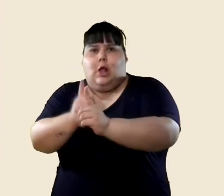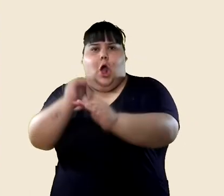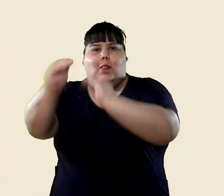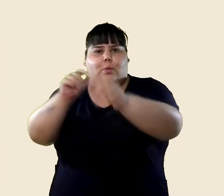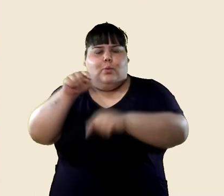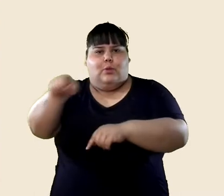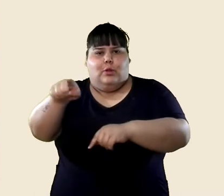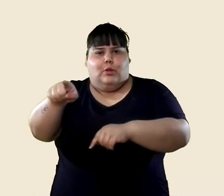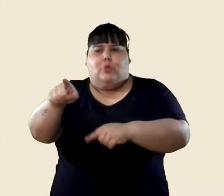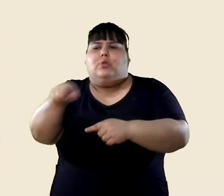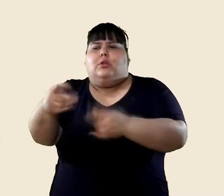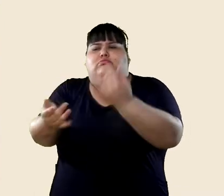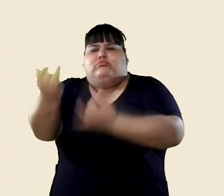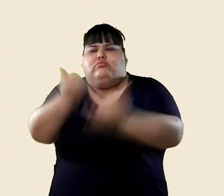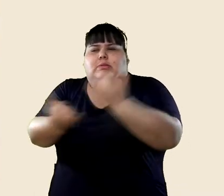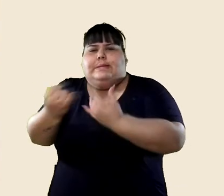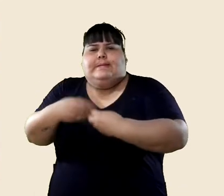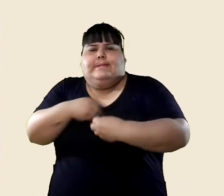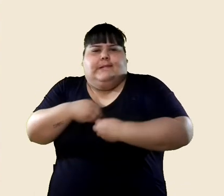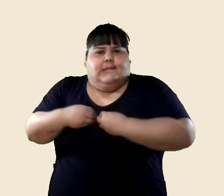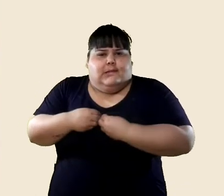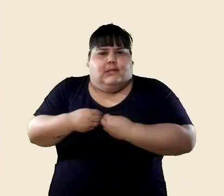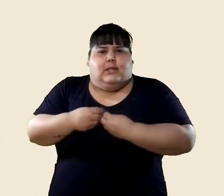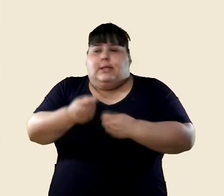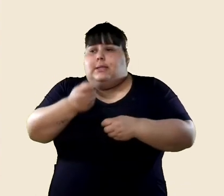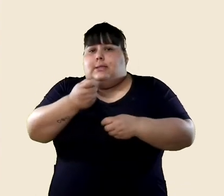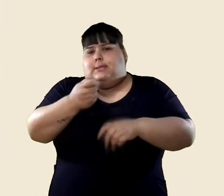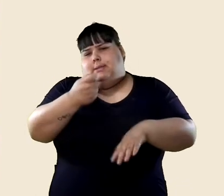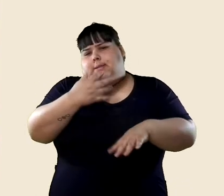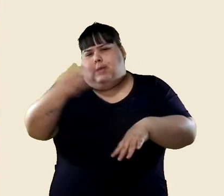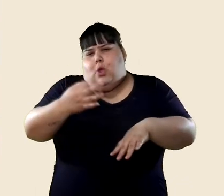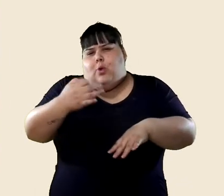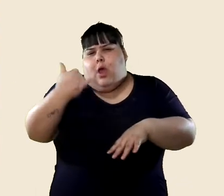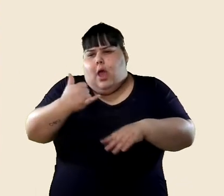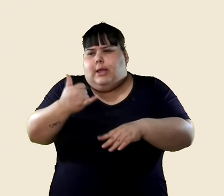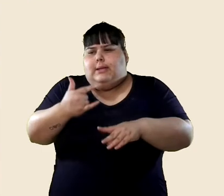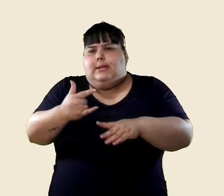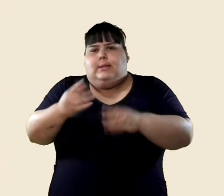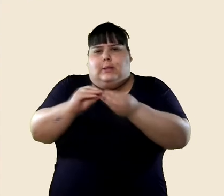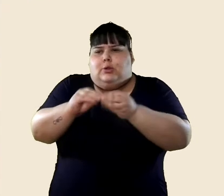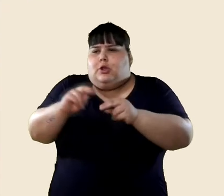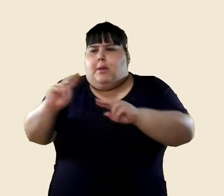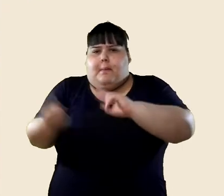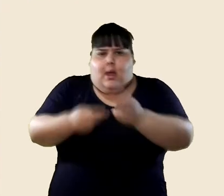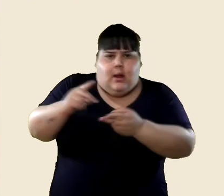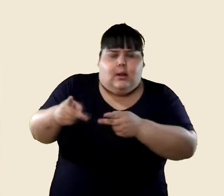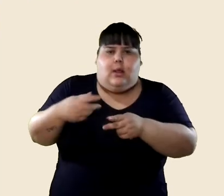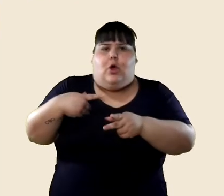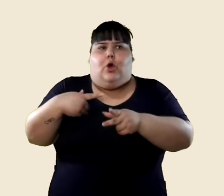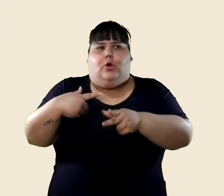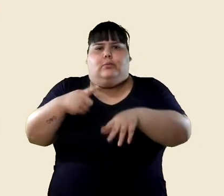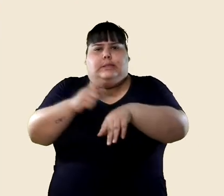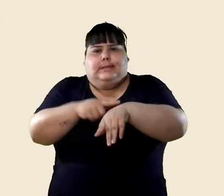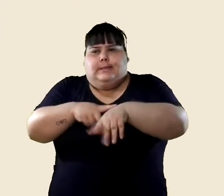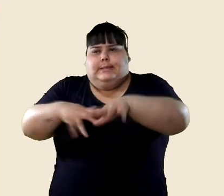pasando, están atravesando situaciones de pérdida seguramente, están atravesando situaciones de desorganización familiar, no